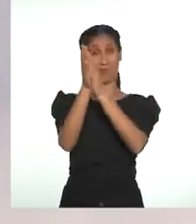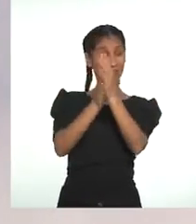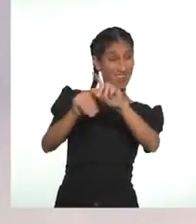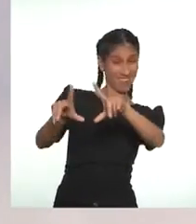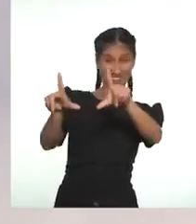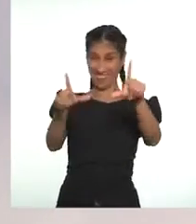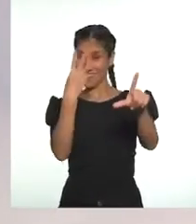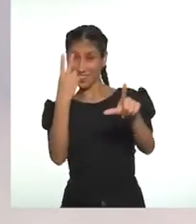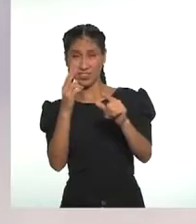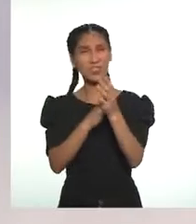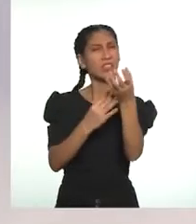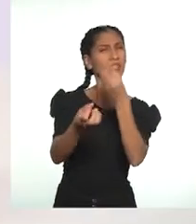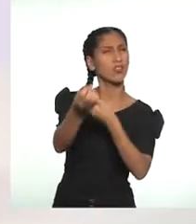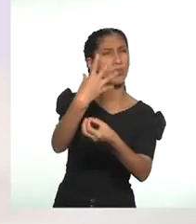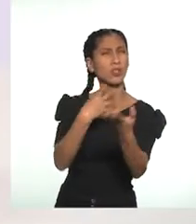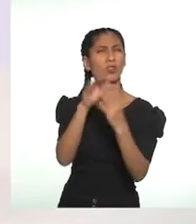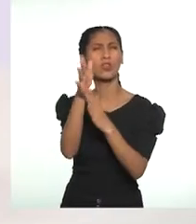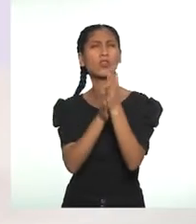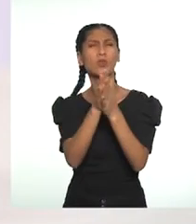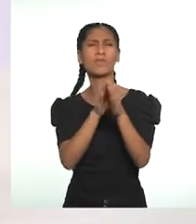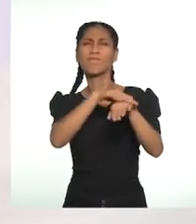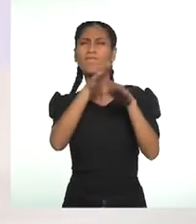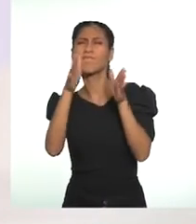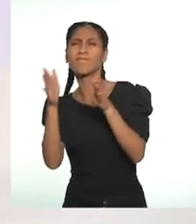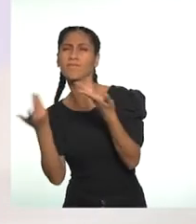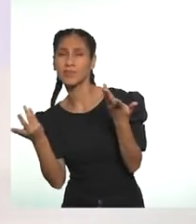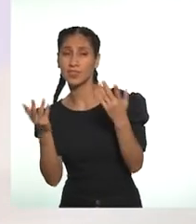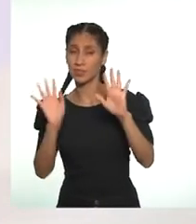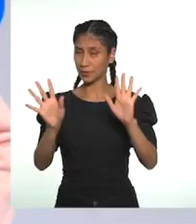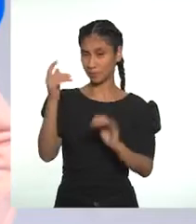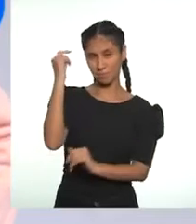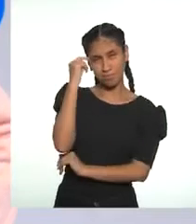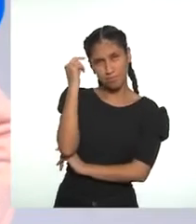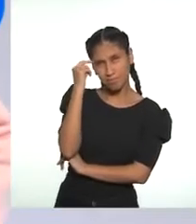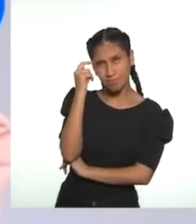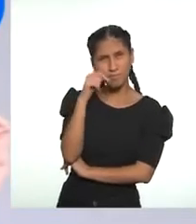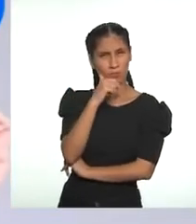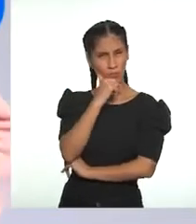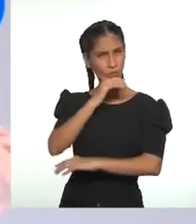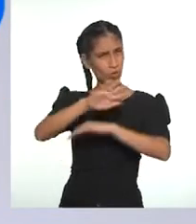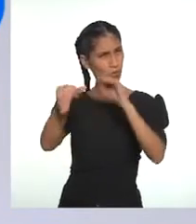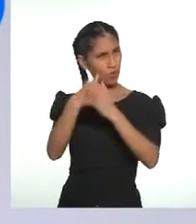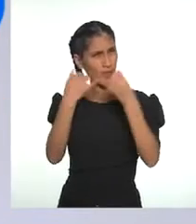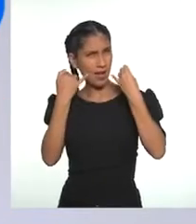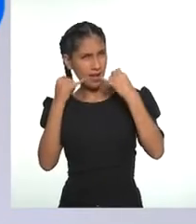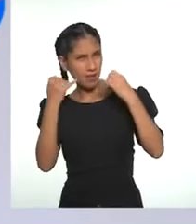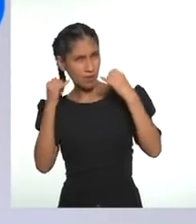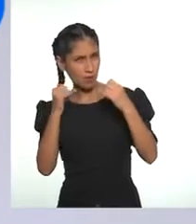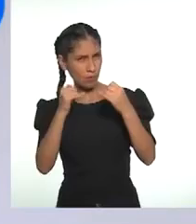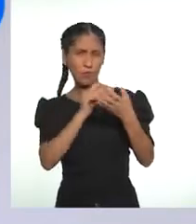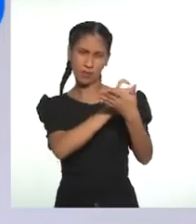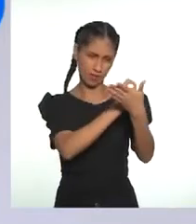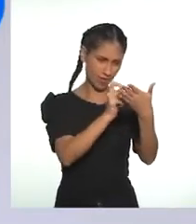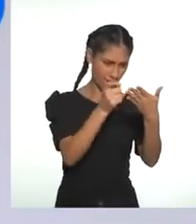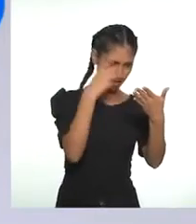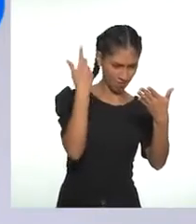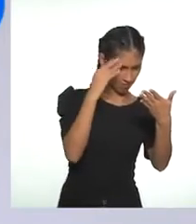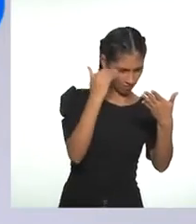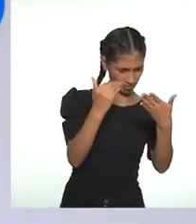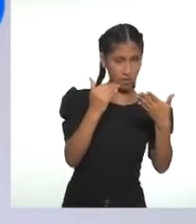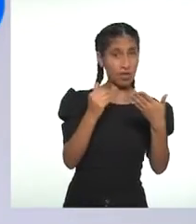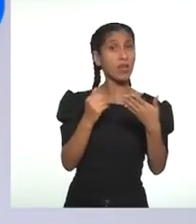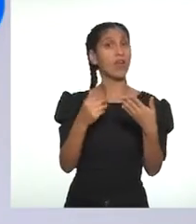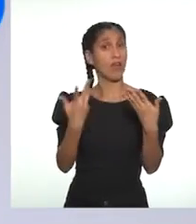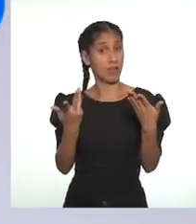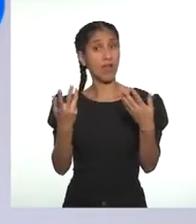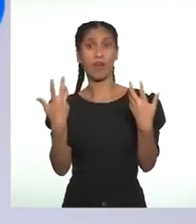hogar de forma divertida. ¿Ya nos vas a contar de tu propuesta? Estaba pensando en toda la información que hemos recolectado en este